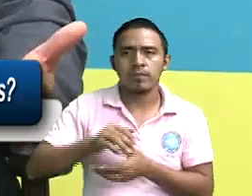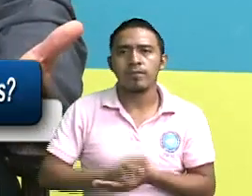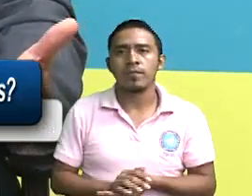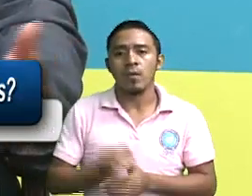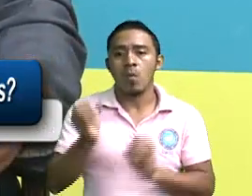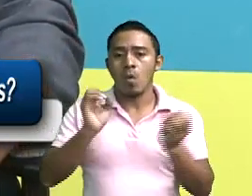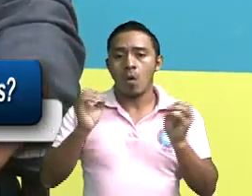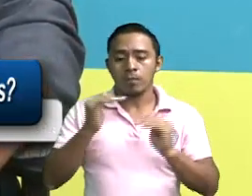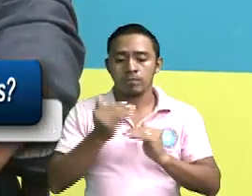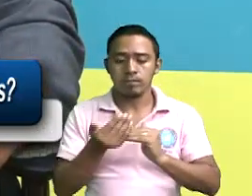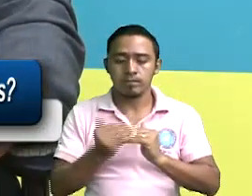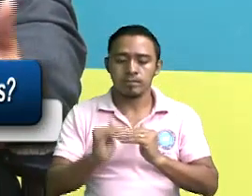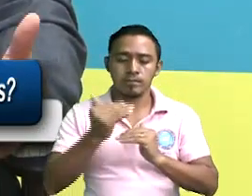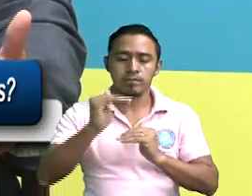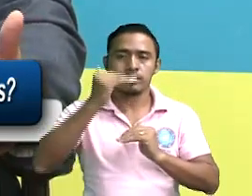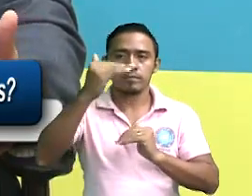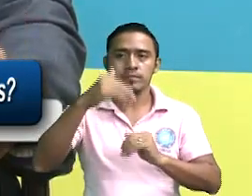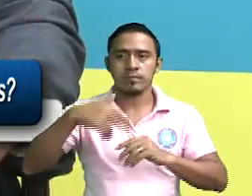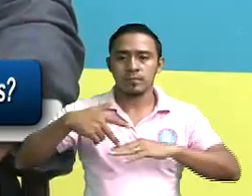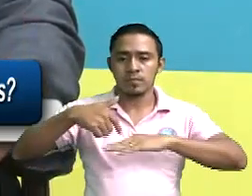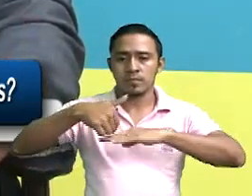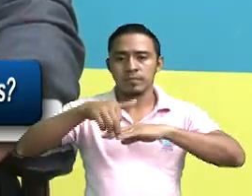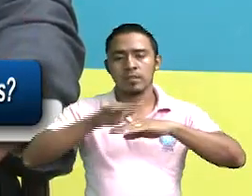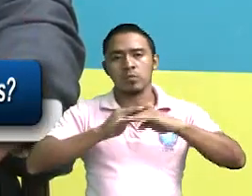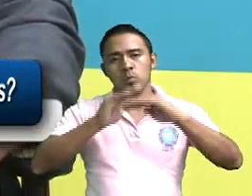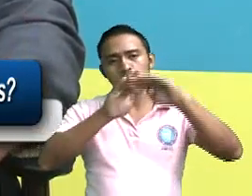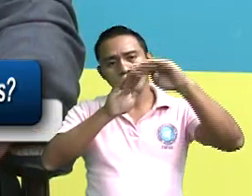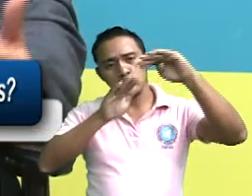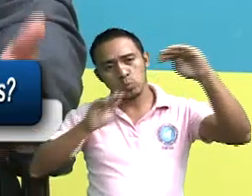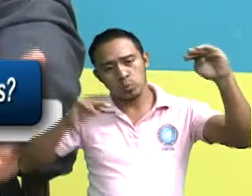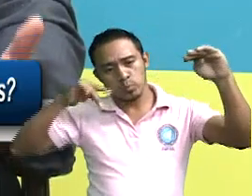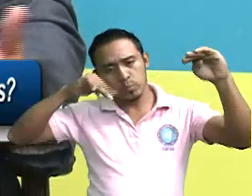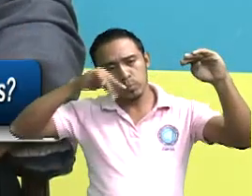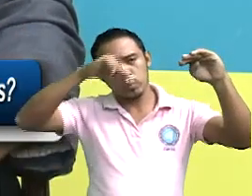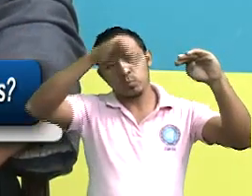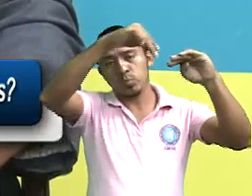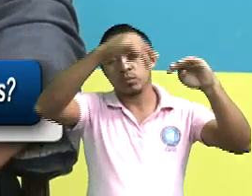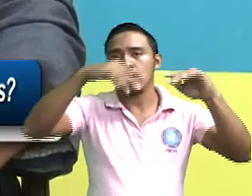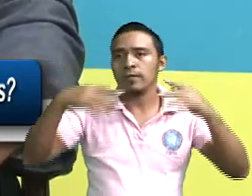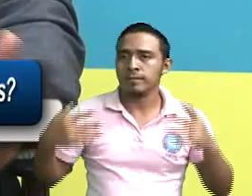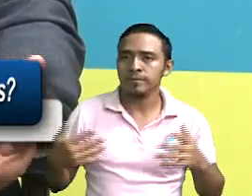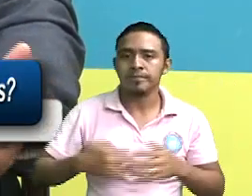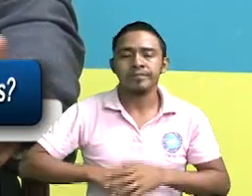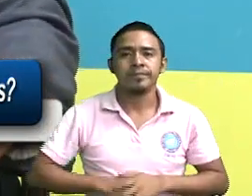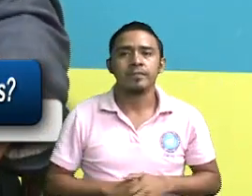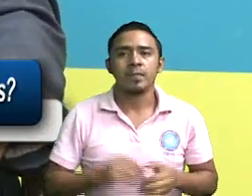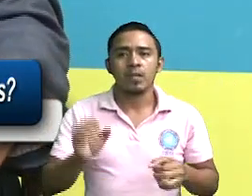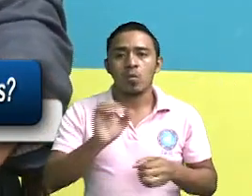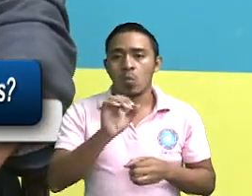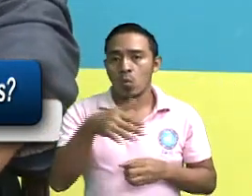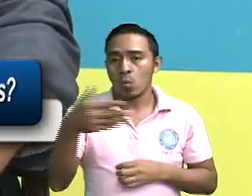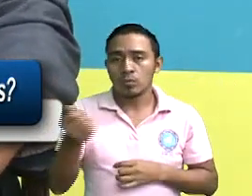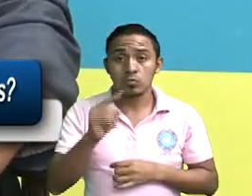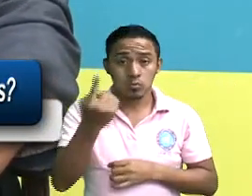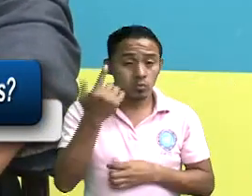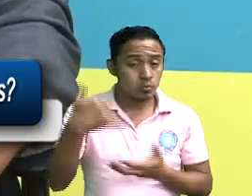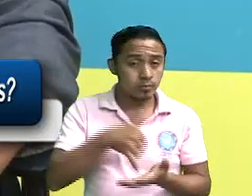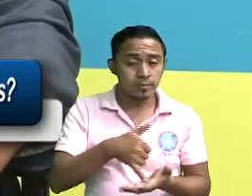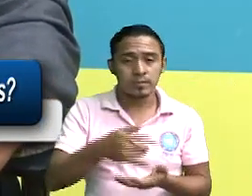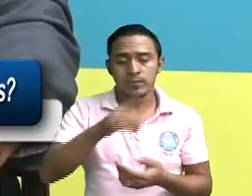una escalera, para caminar en pendientes. En otras ocasiones no se va a manifestar solo por